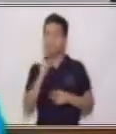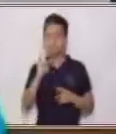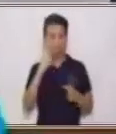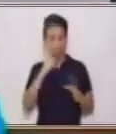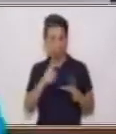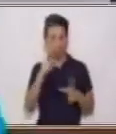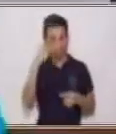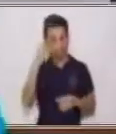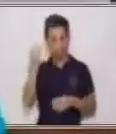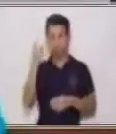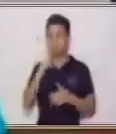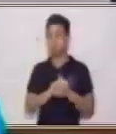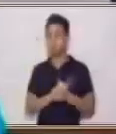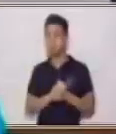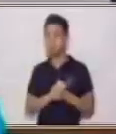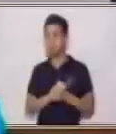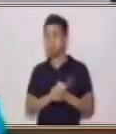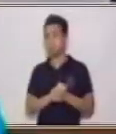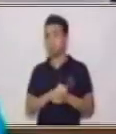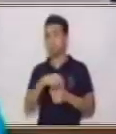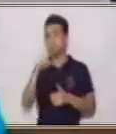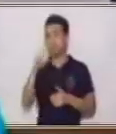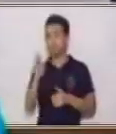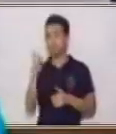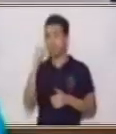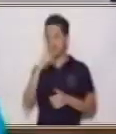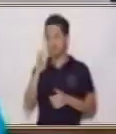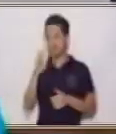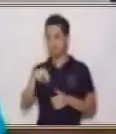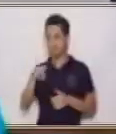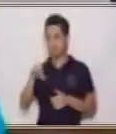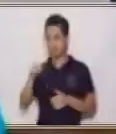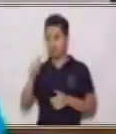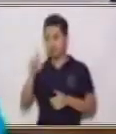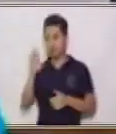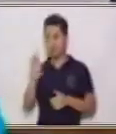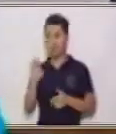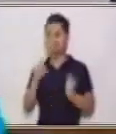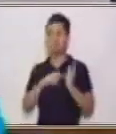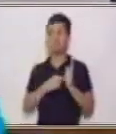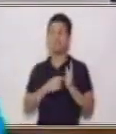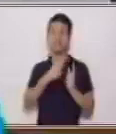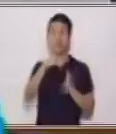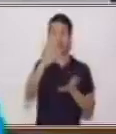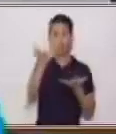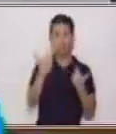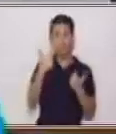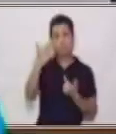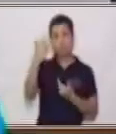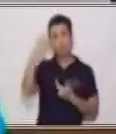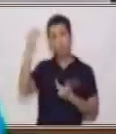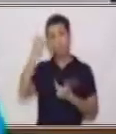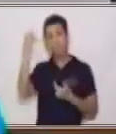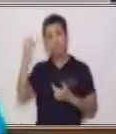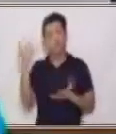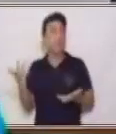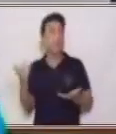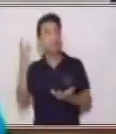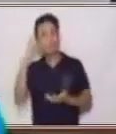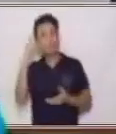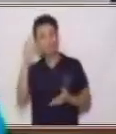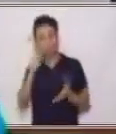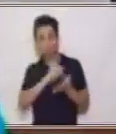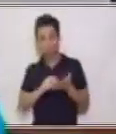que tenlo siempre presente. Y en el desenlace, tus opiniones, porque no puedes dejar de colocar tu opinión sobre lo que estás